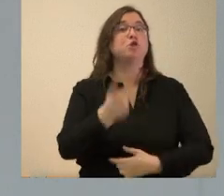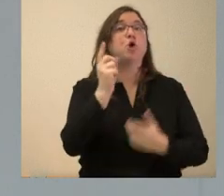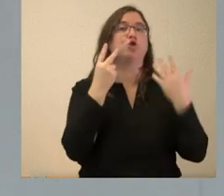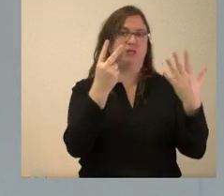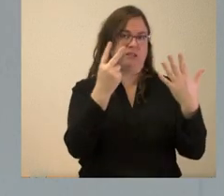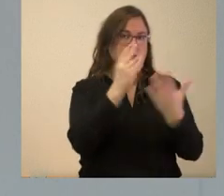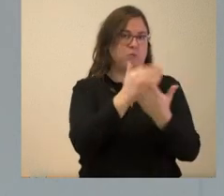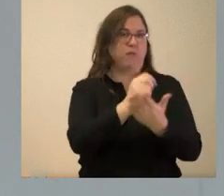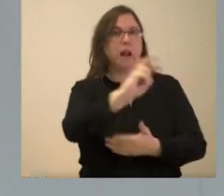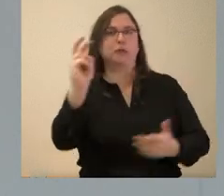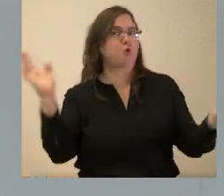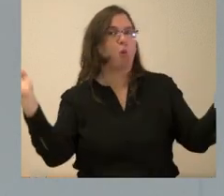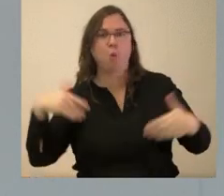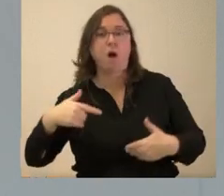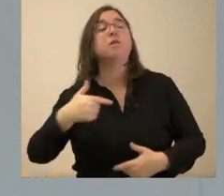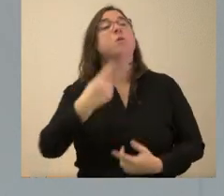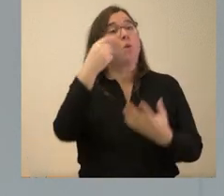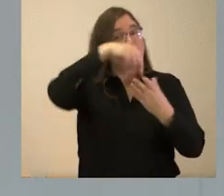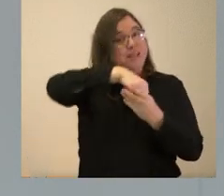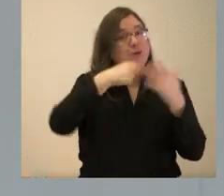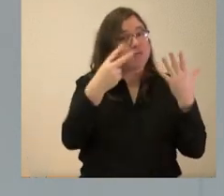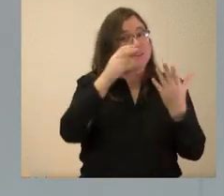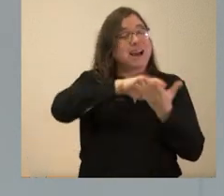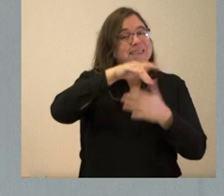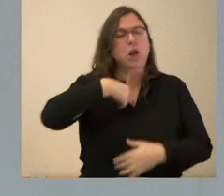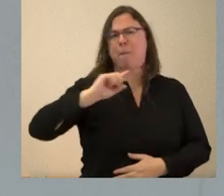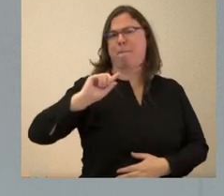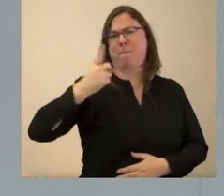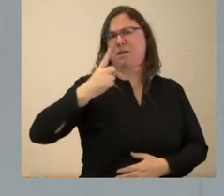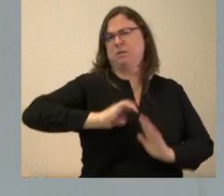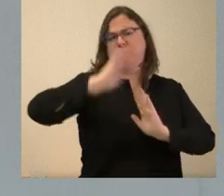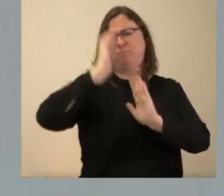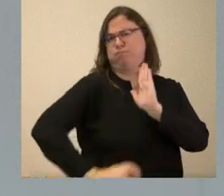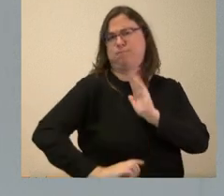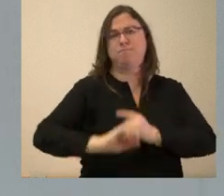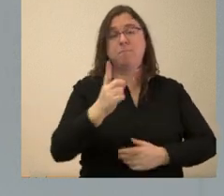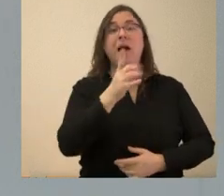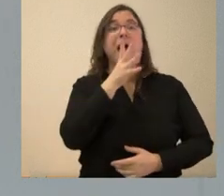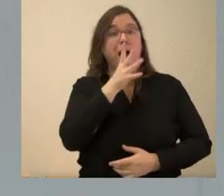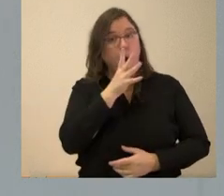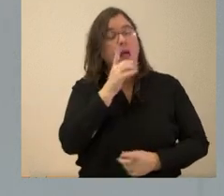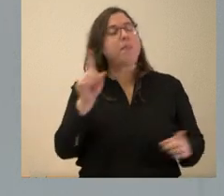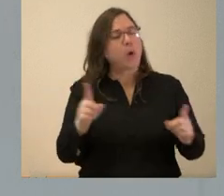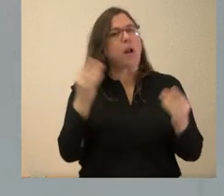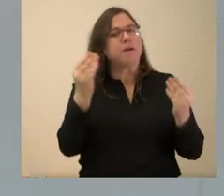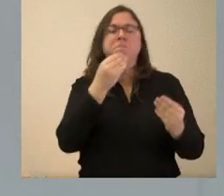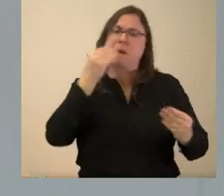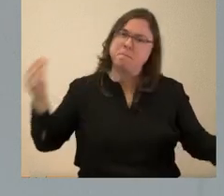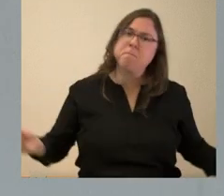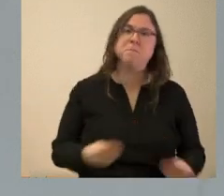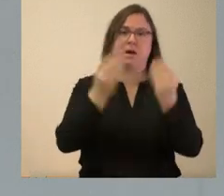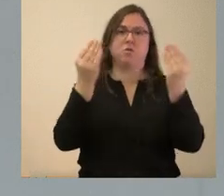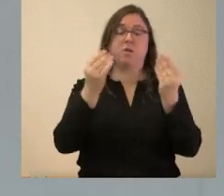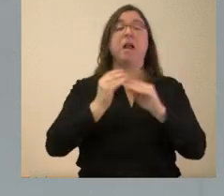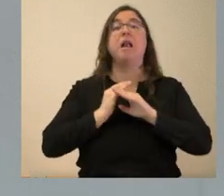de esas siete comunidades autónomas Castilla y león es la que más deducciones tiene incluso ahora las vamos a mejorar en otros aspectos pues simplemente adaptamos